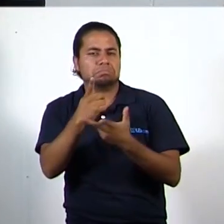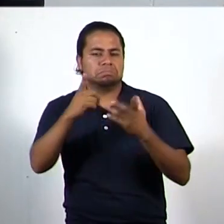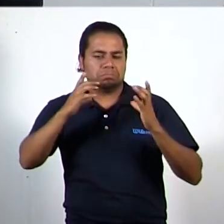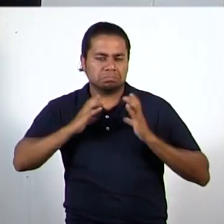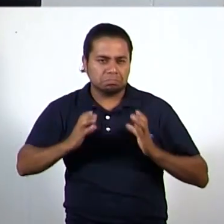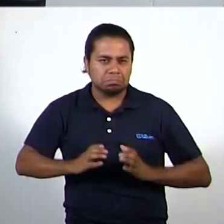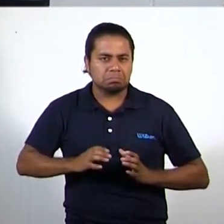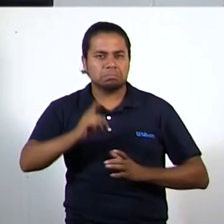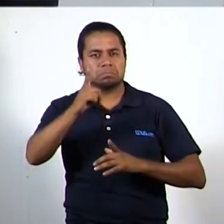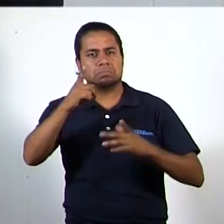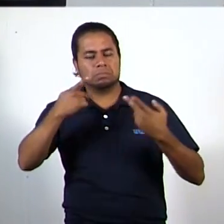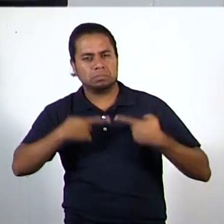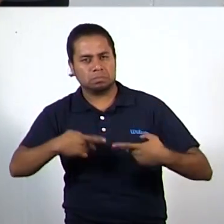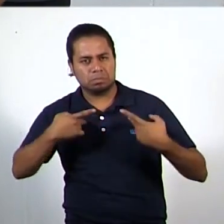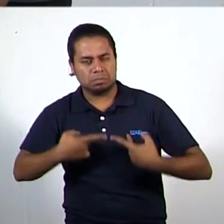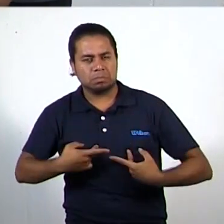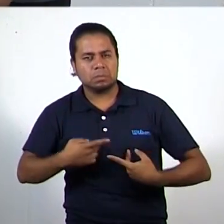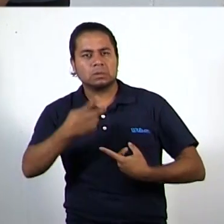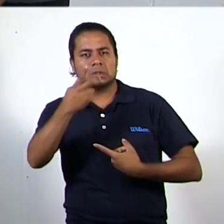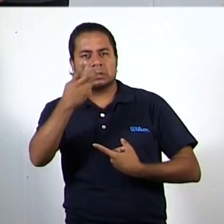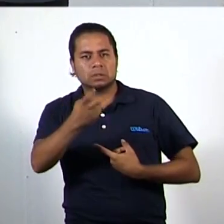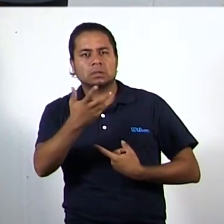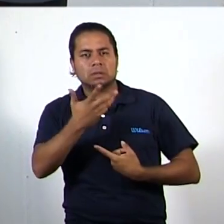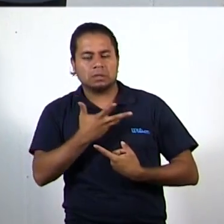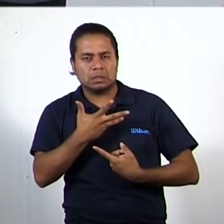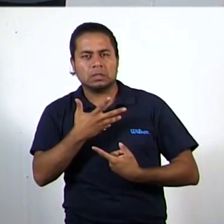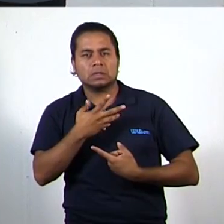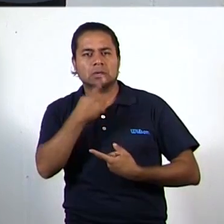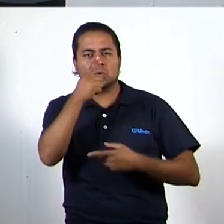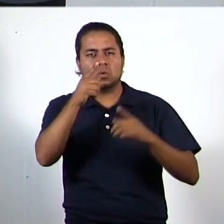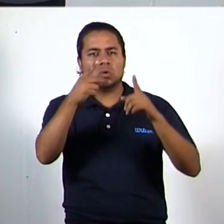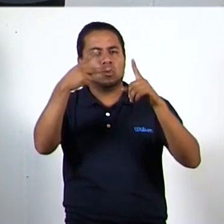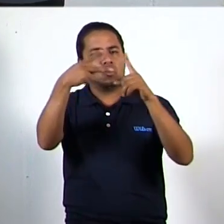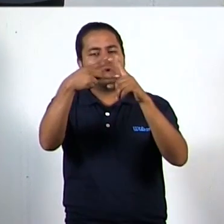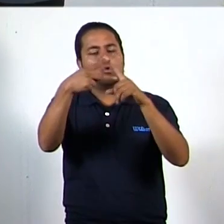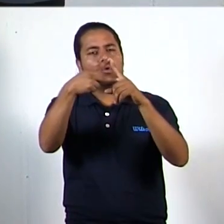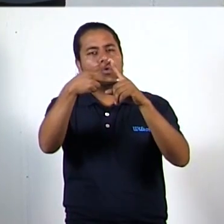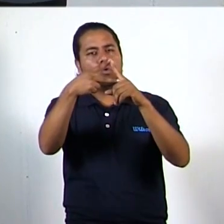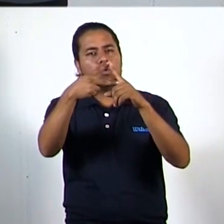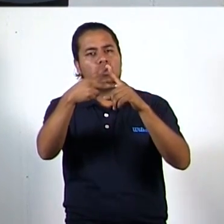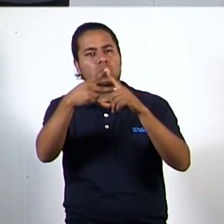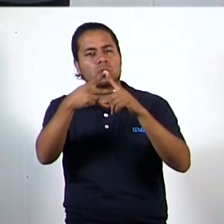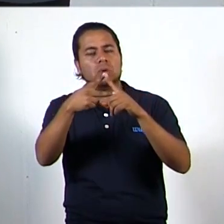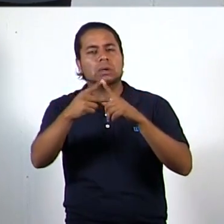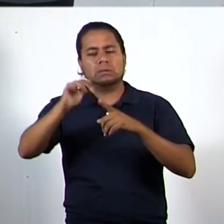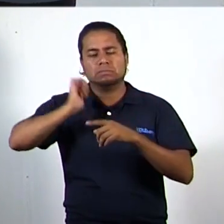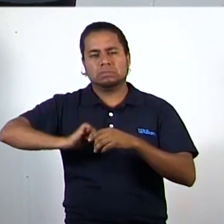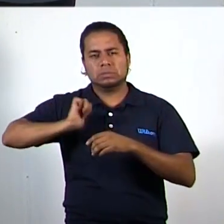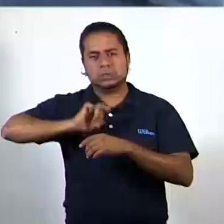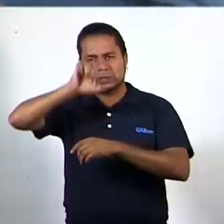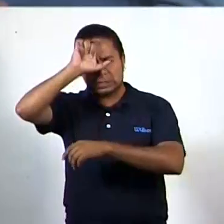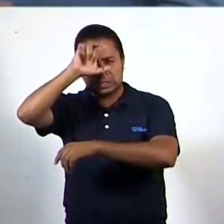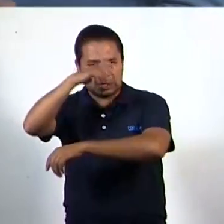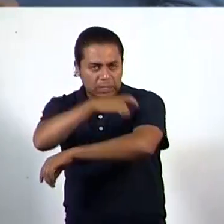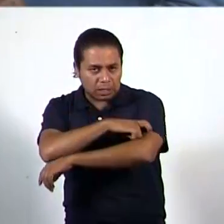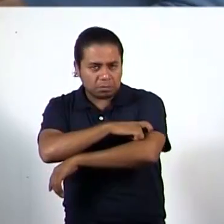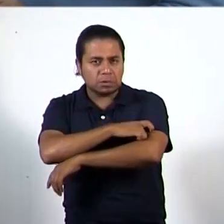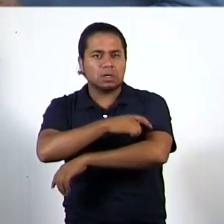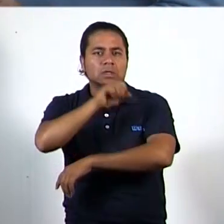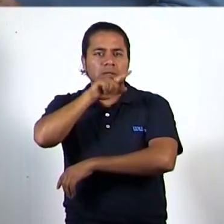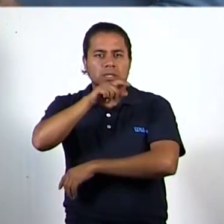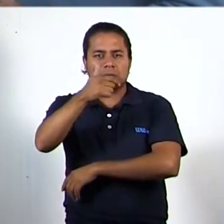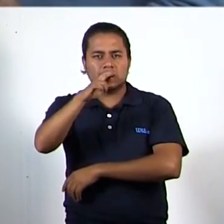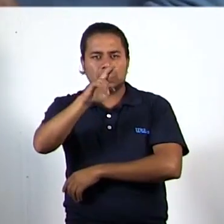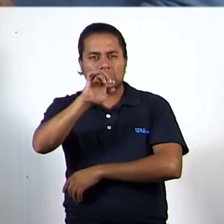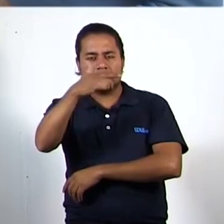de numeración sumerio, que está representando con un cono, en el sistema de numeración egipcio, en el sistema de numeración